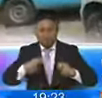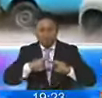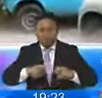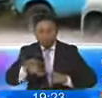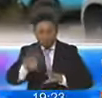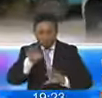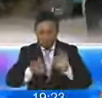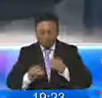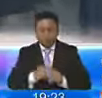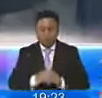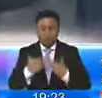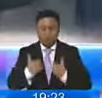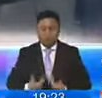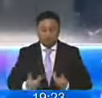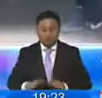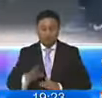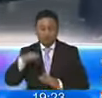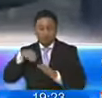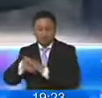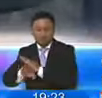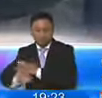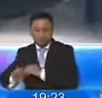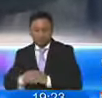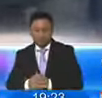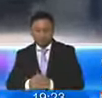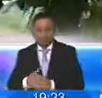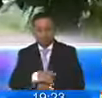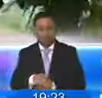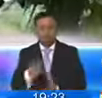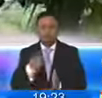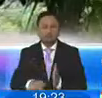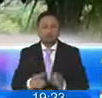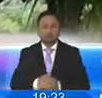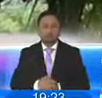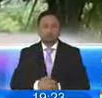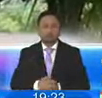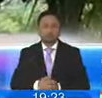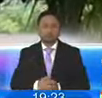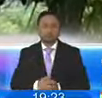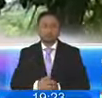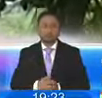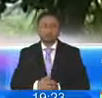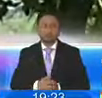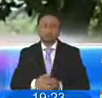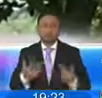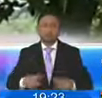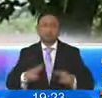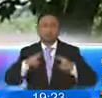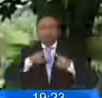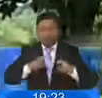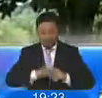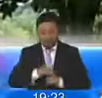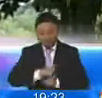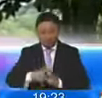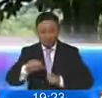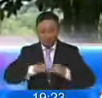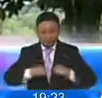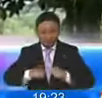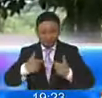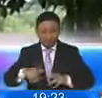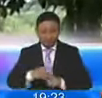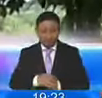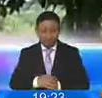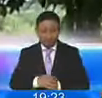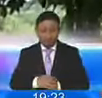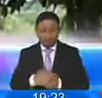de los cadáveres en el lugar para esclarecer este caso. Criminalística hace sus trabajos, pues, posterior ya de ver un